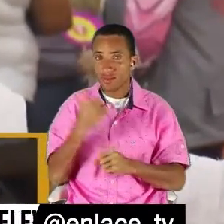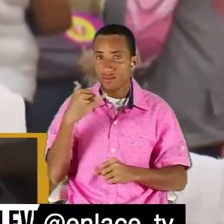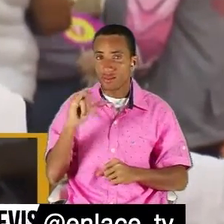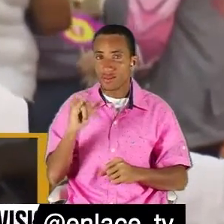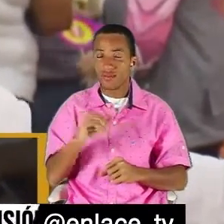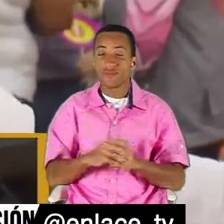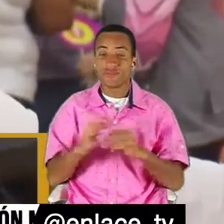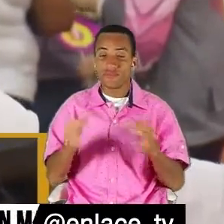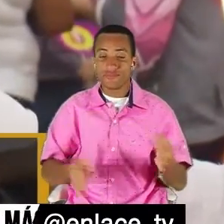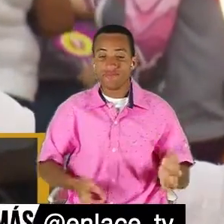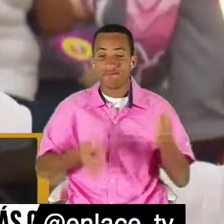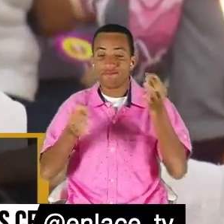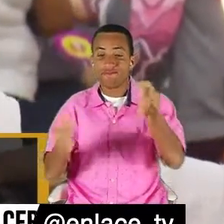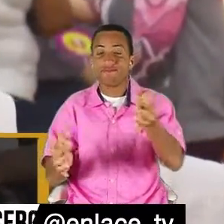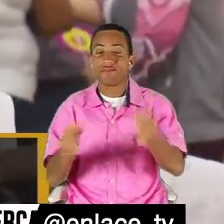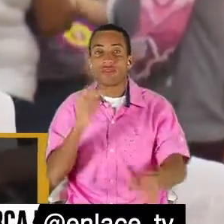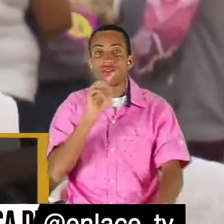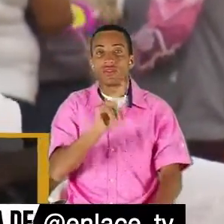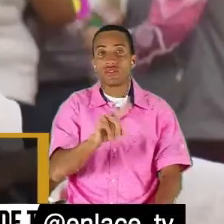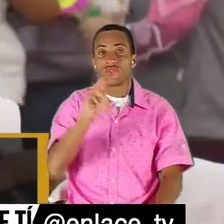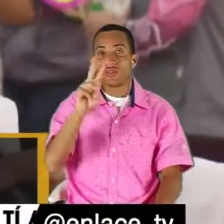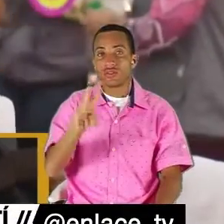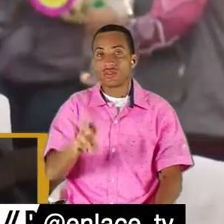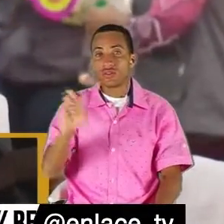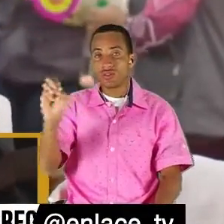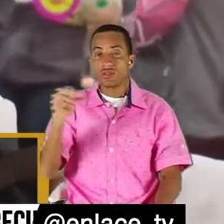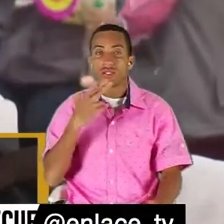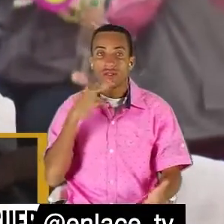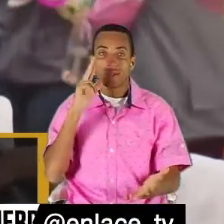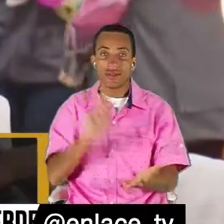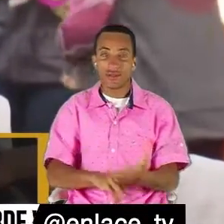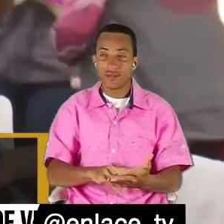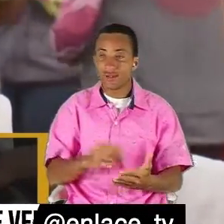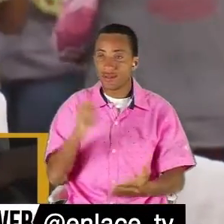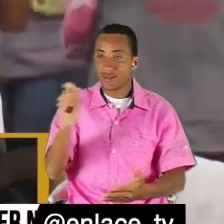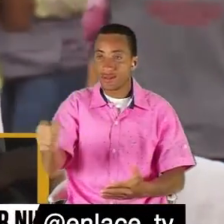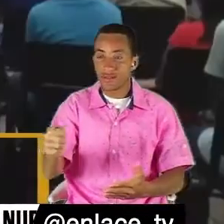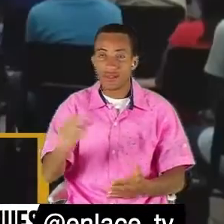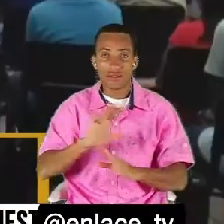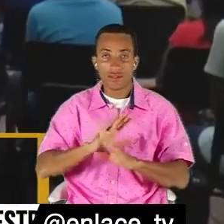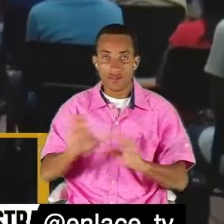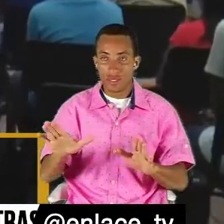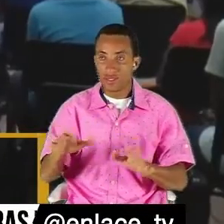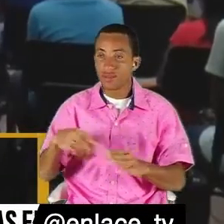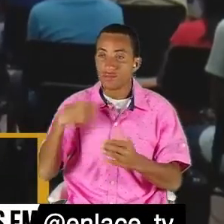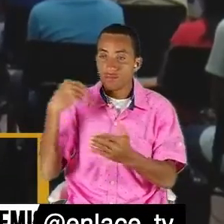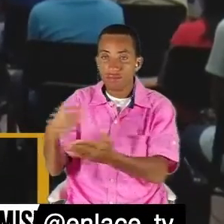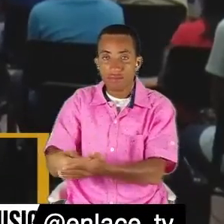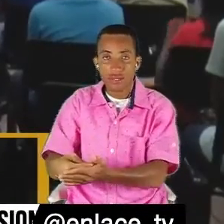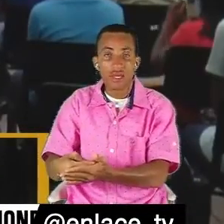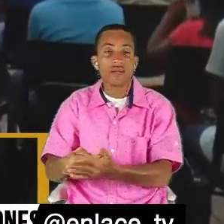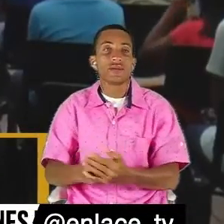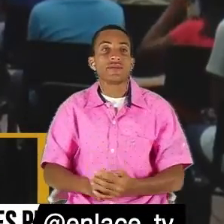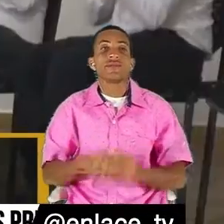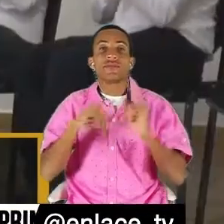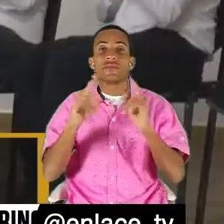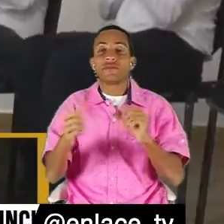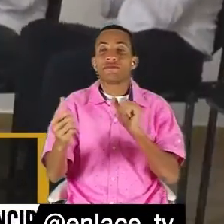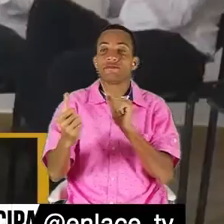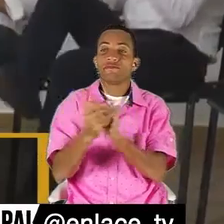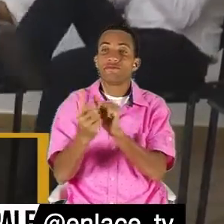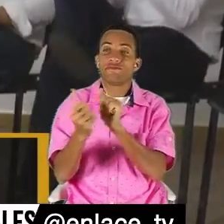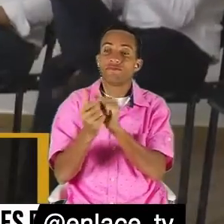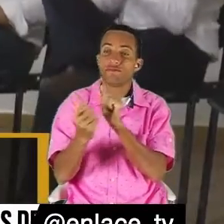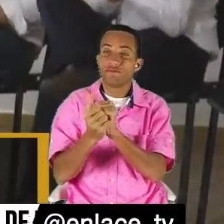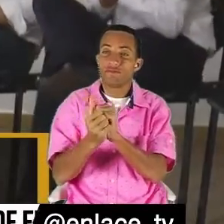la entrega de 180 cartas de indemnización solamente para Barranca Bermeja. La funcionaria ha destacado el acompañamiento con el que ha contado la